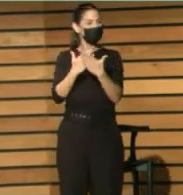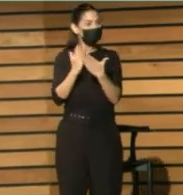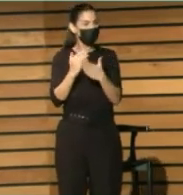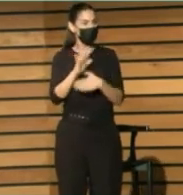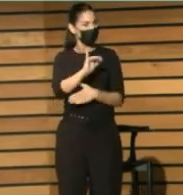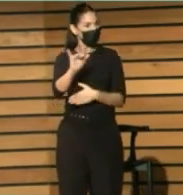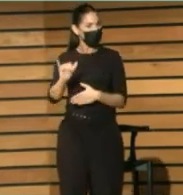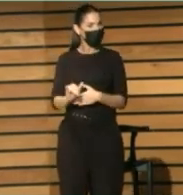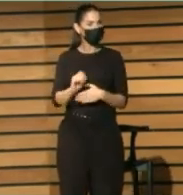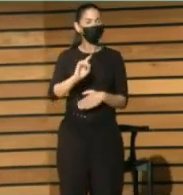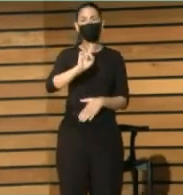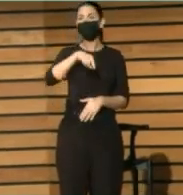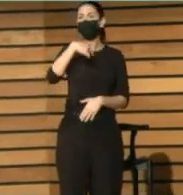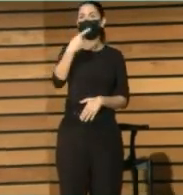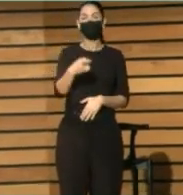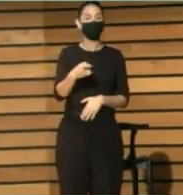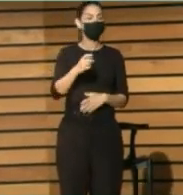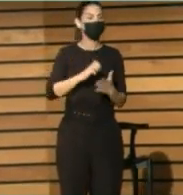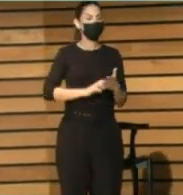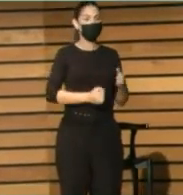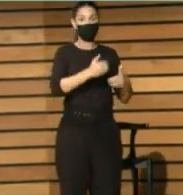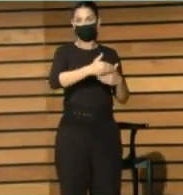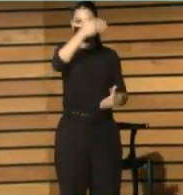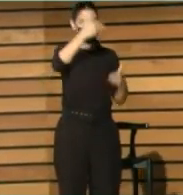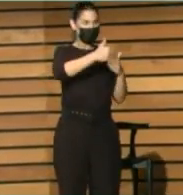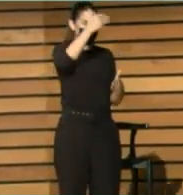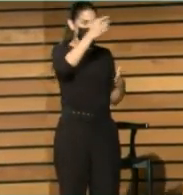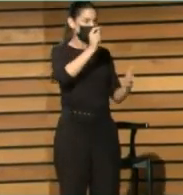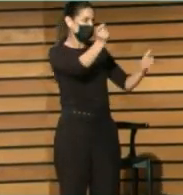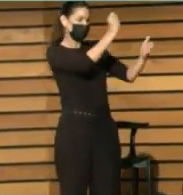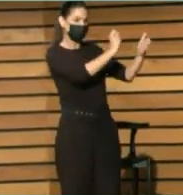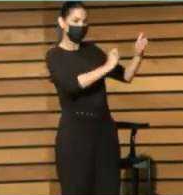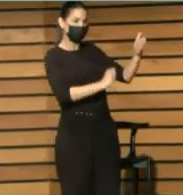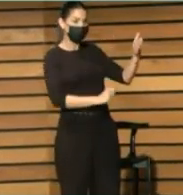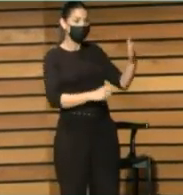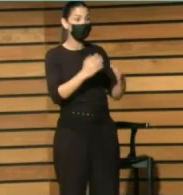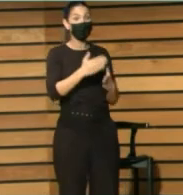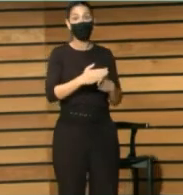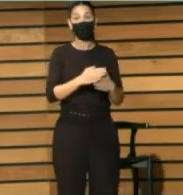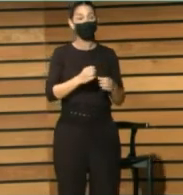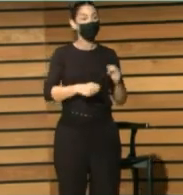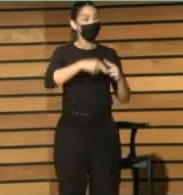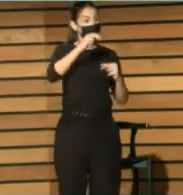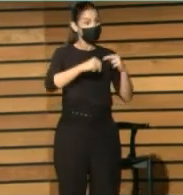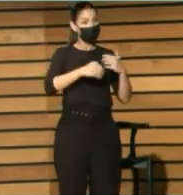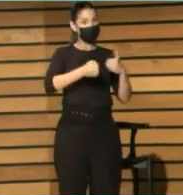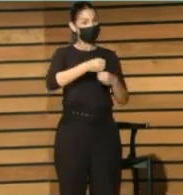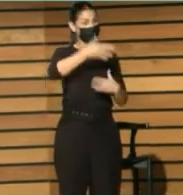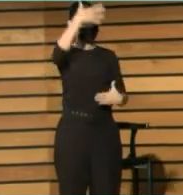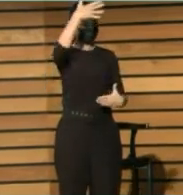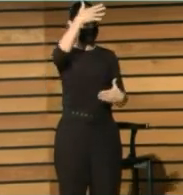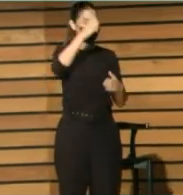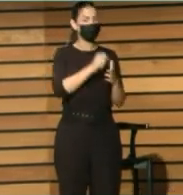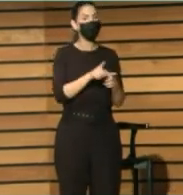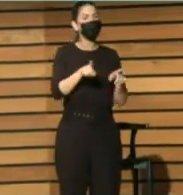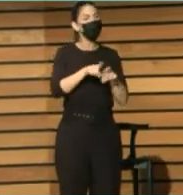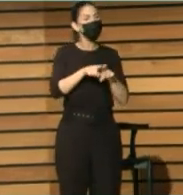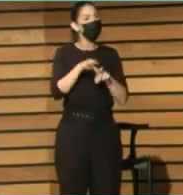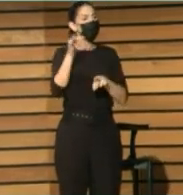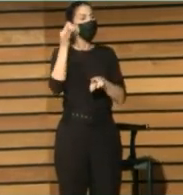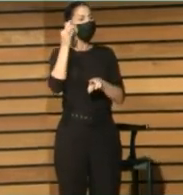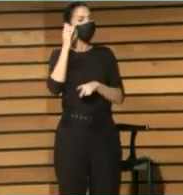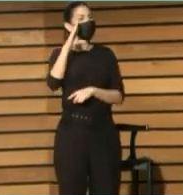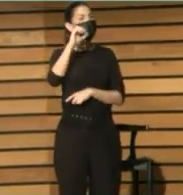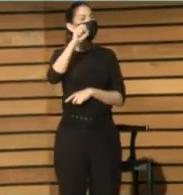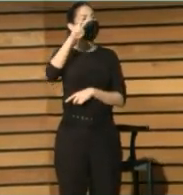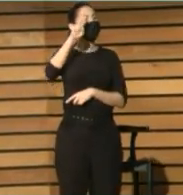luego escribí hasta en las paredes, hubo una estantería ante la cual me dijo mi hermana Carmela: «Eso no lo